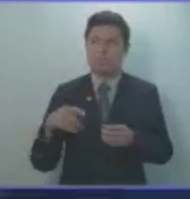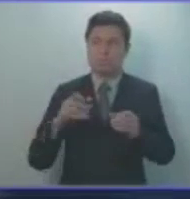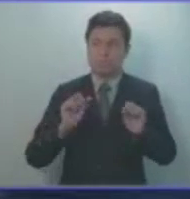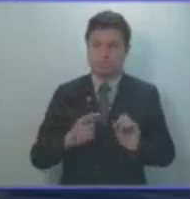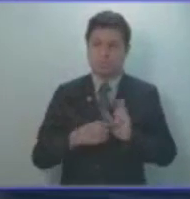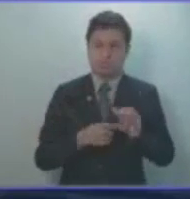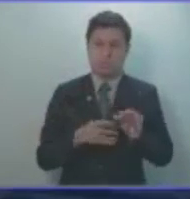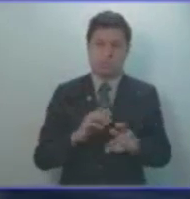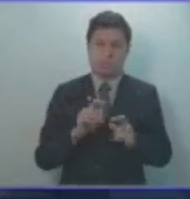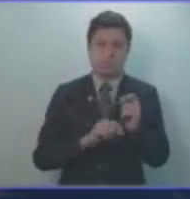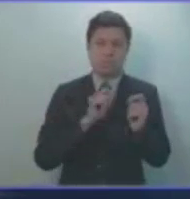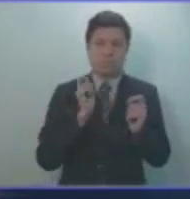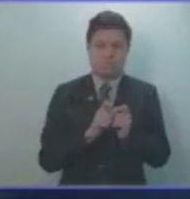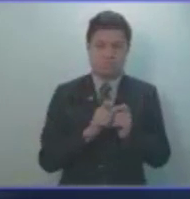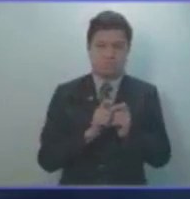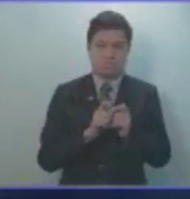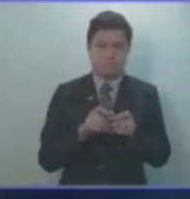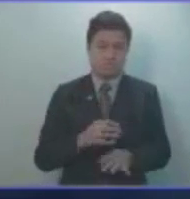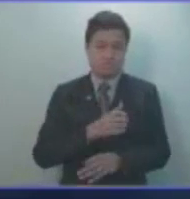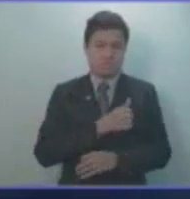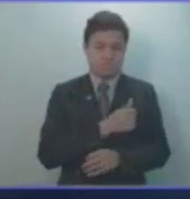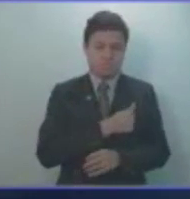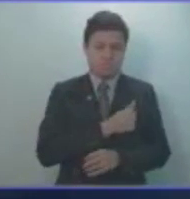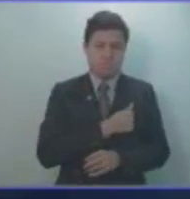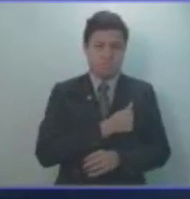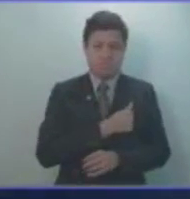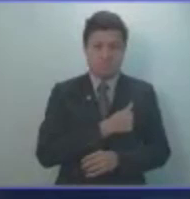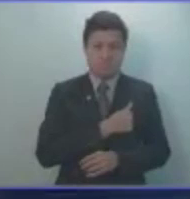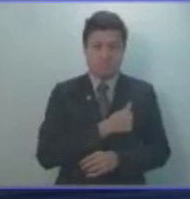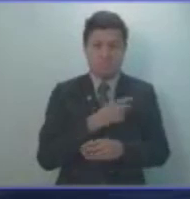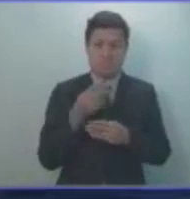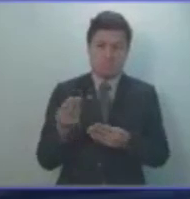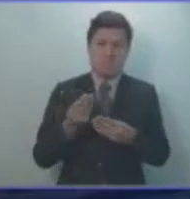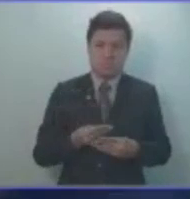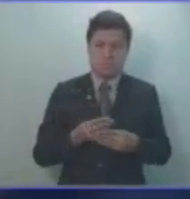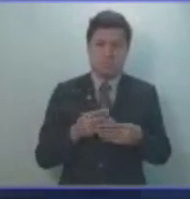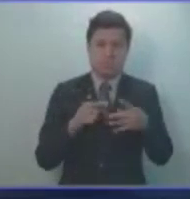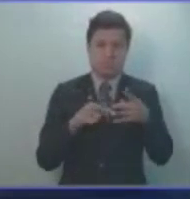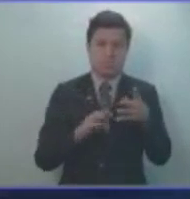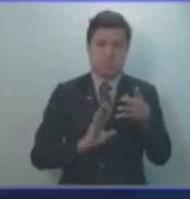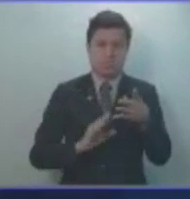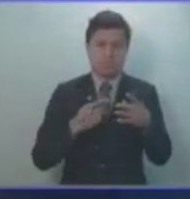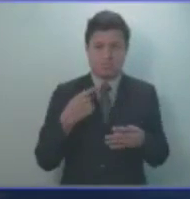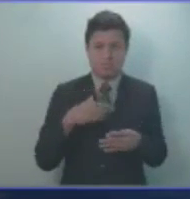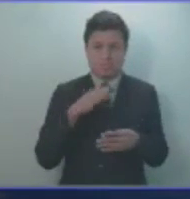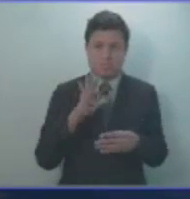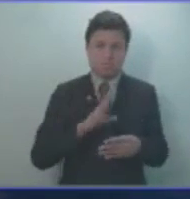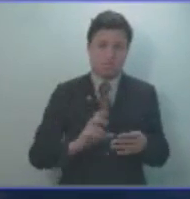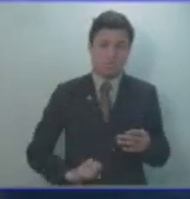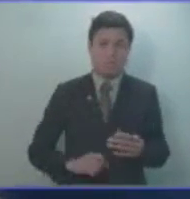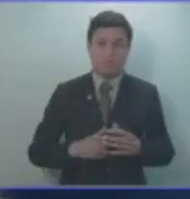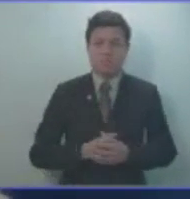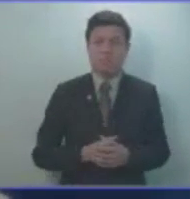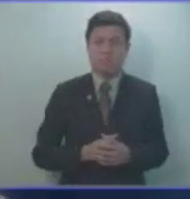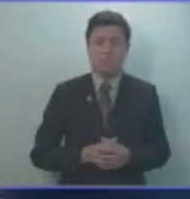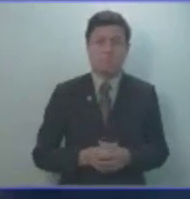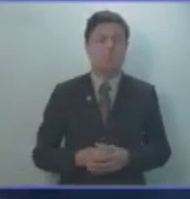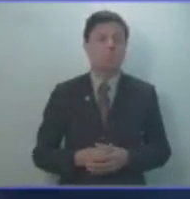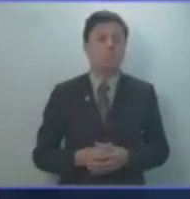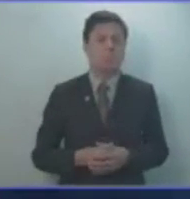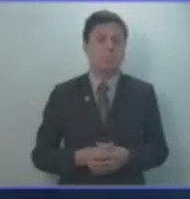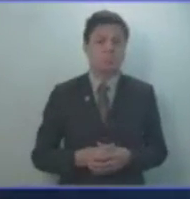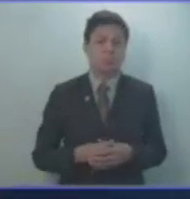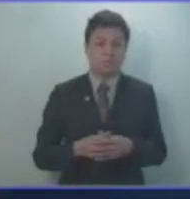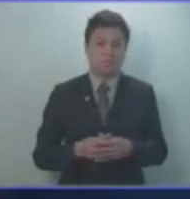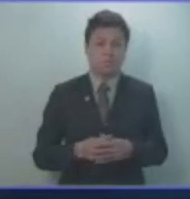haciendo efectiva la responsabilidad que nos designa la Constitución de la República y